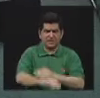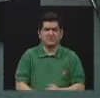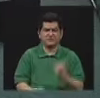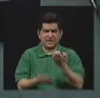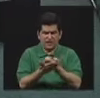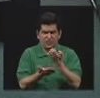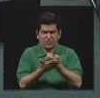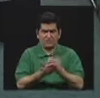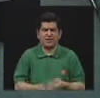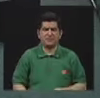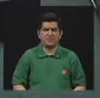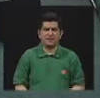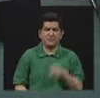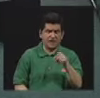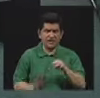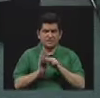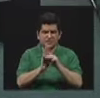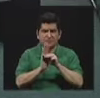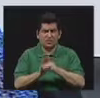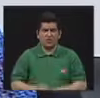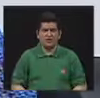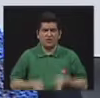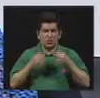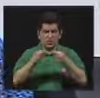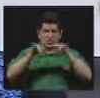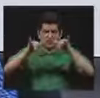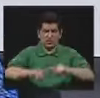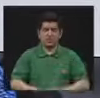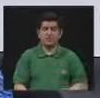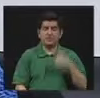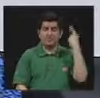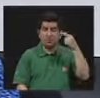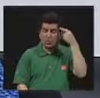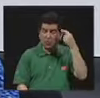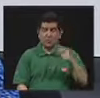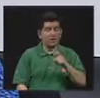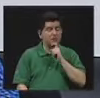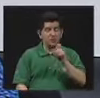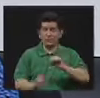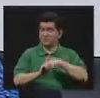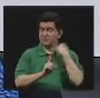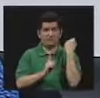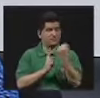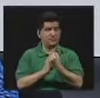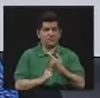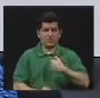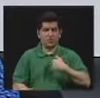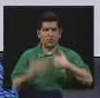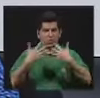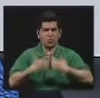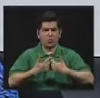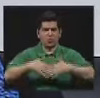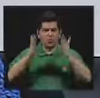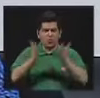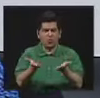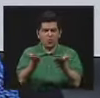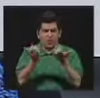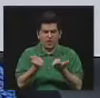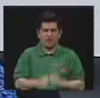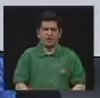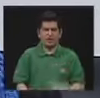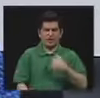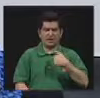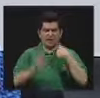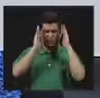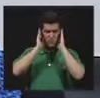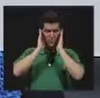El turismo sostenible realmente. Yo siento que, bueno, a nivel gubernamental está un poco difícil, pero realmente uno como empresario desearía que sea